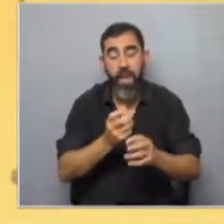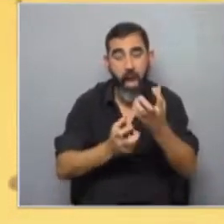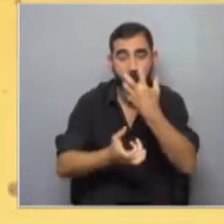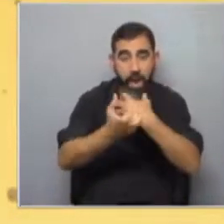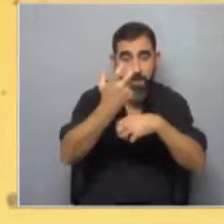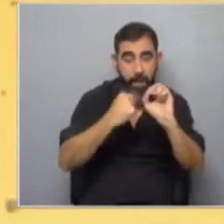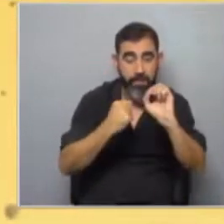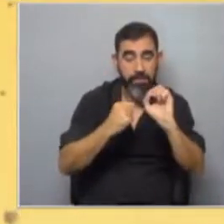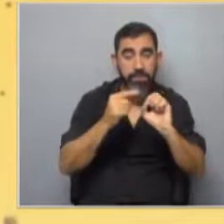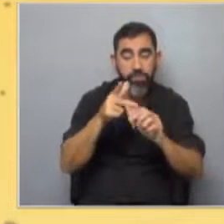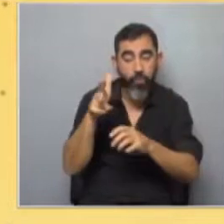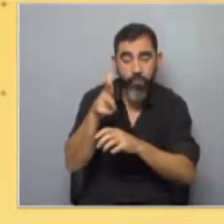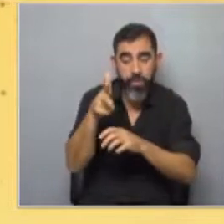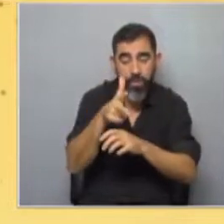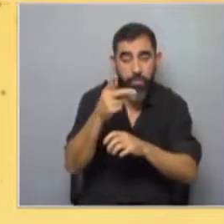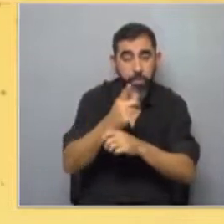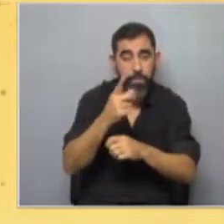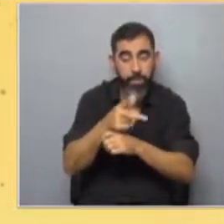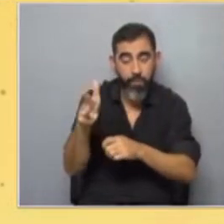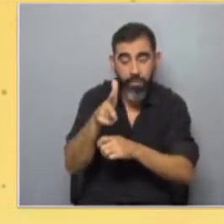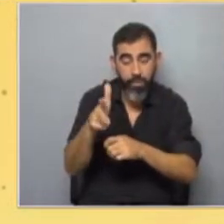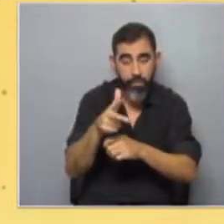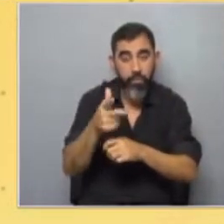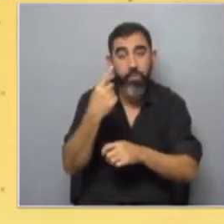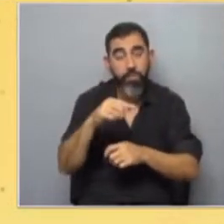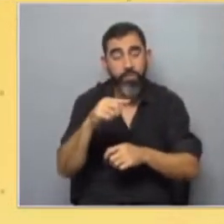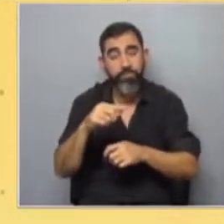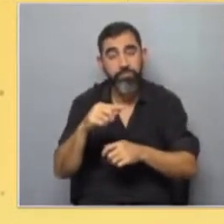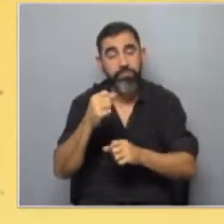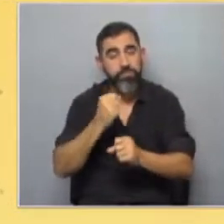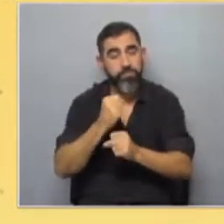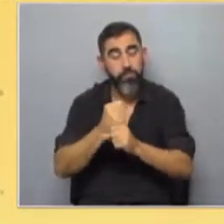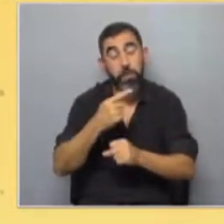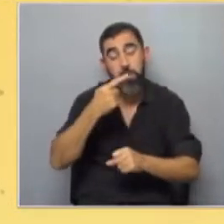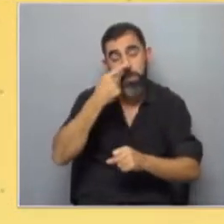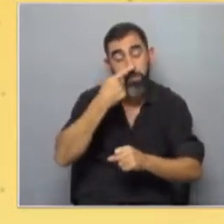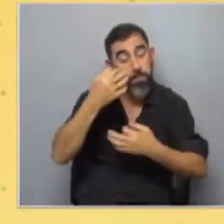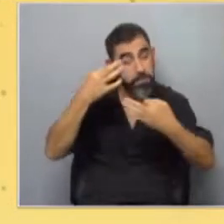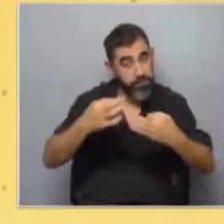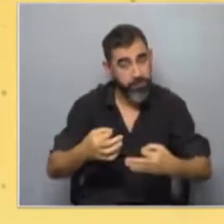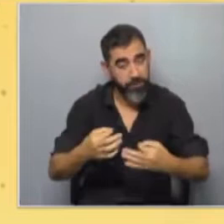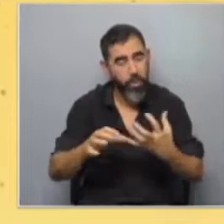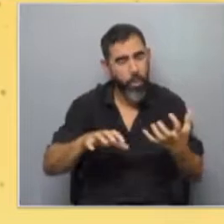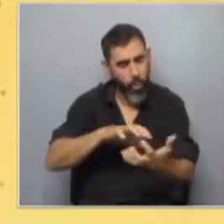genética a la población que hay en cautiverio en la estación de cría de fauna autóctona de Pan de Azúcar. Y eso implicaba